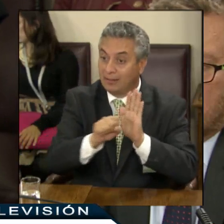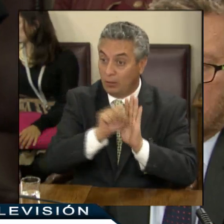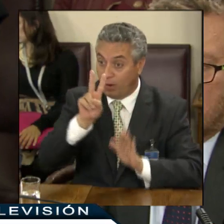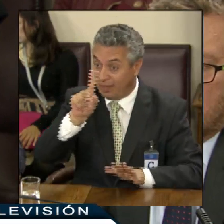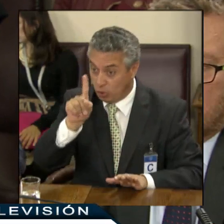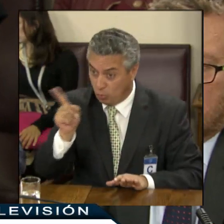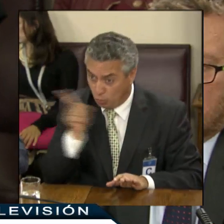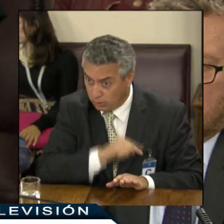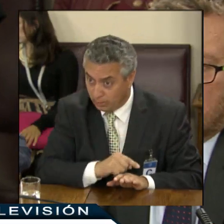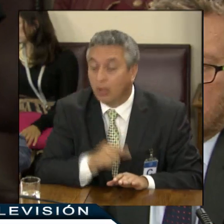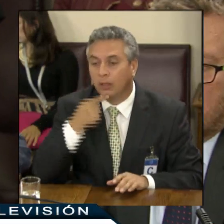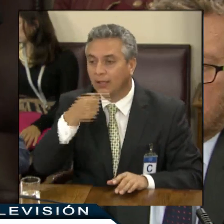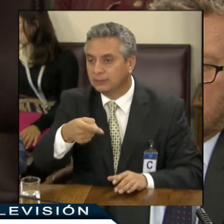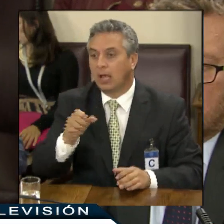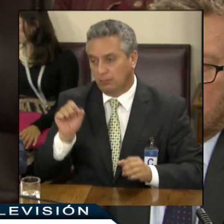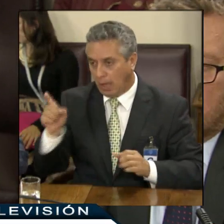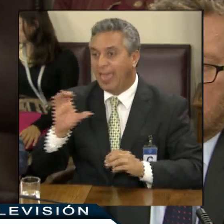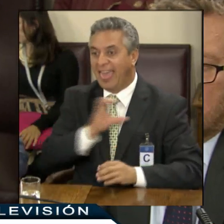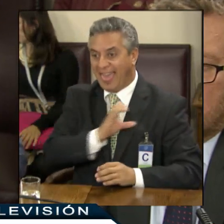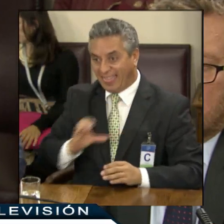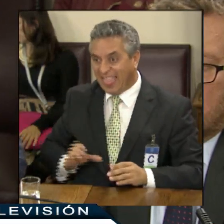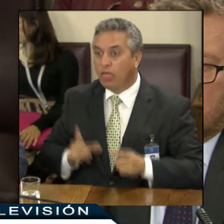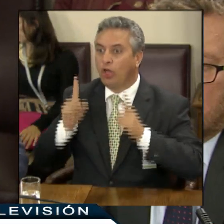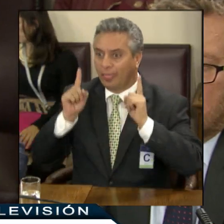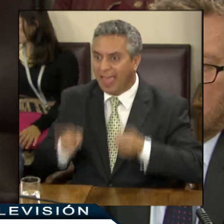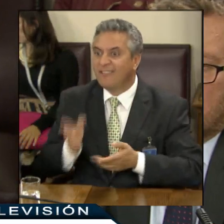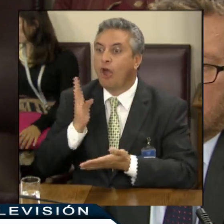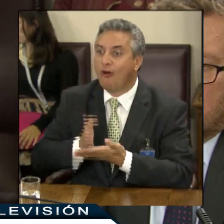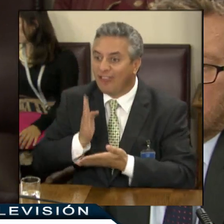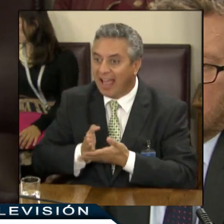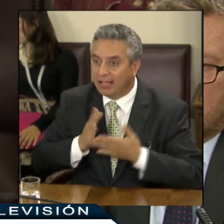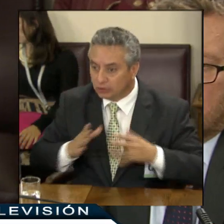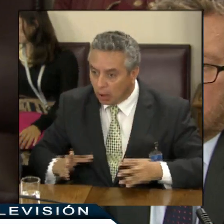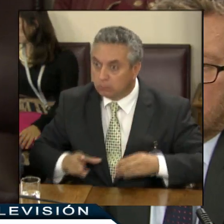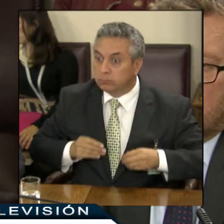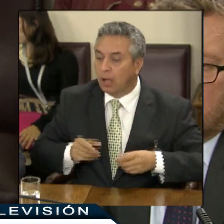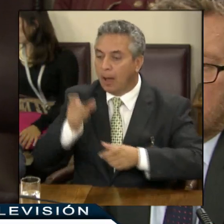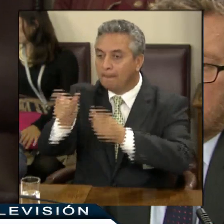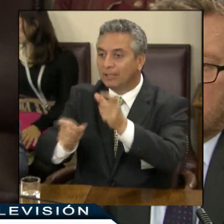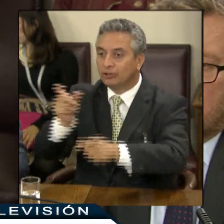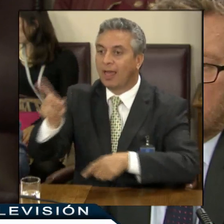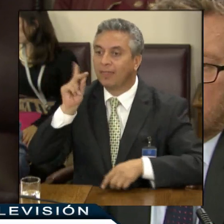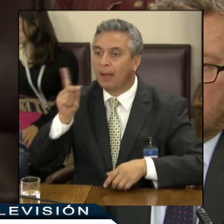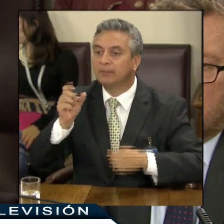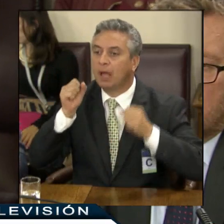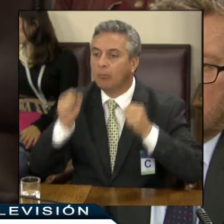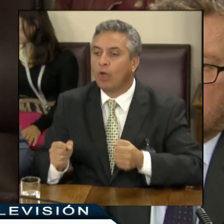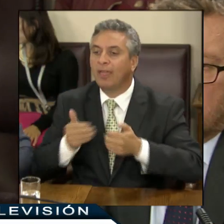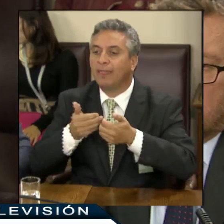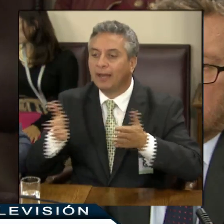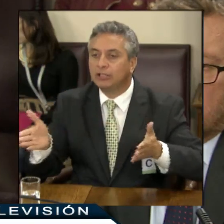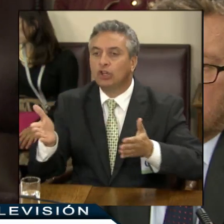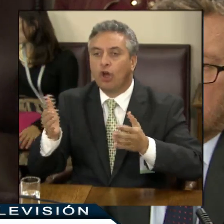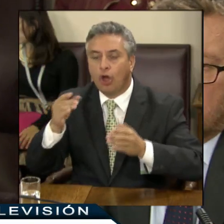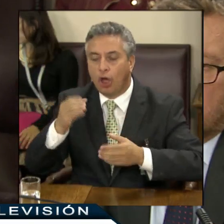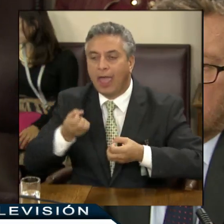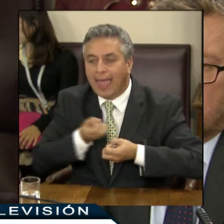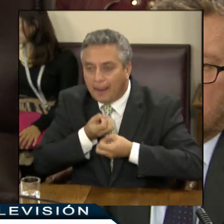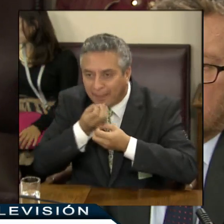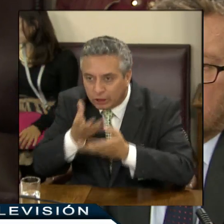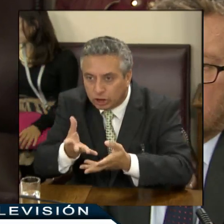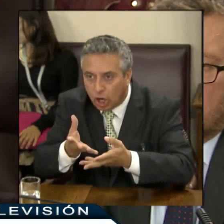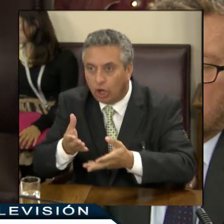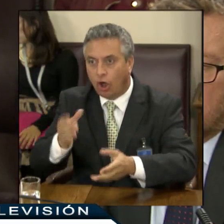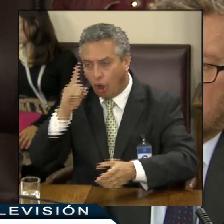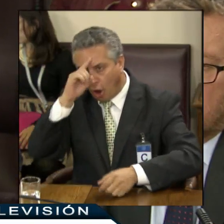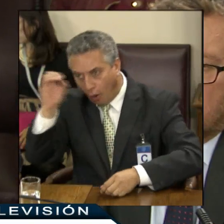que es obligación del estado A adoptar las medidas para que las personas con discapacidad puedan ejercer el derecho de la libertad de expresión de opinión incluida la libertad